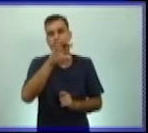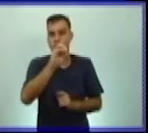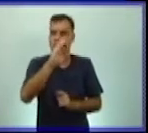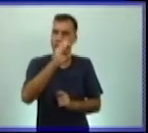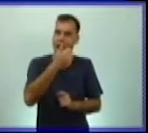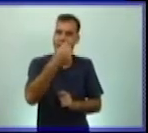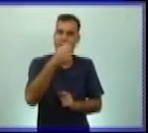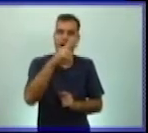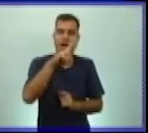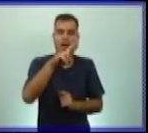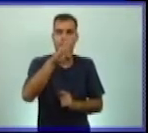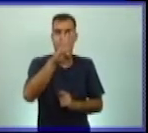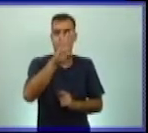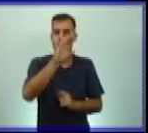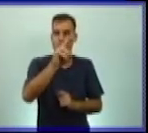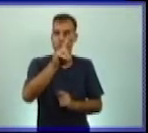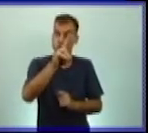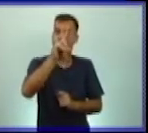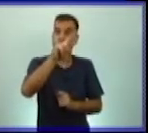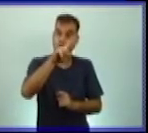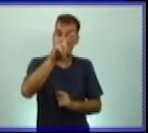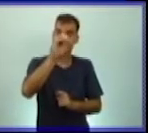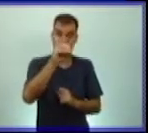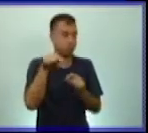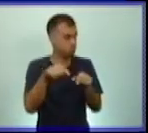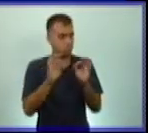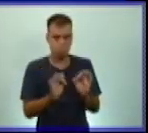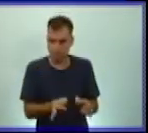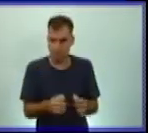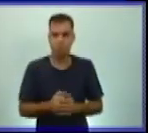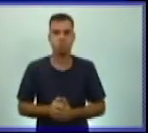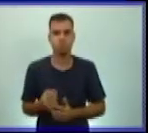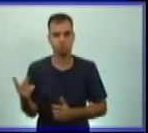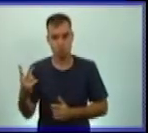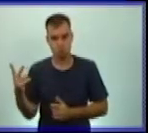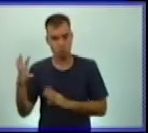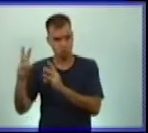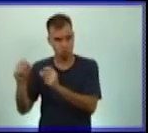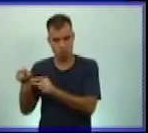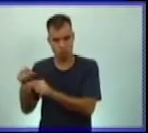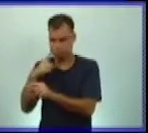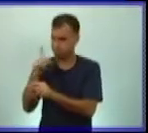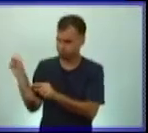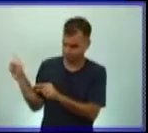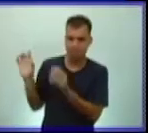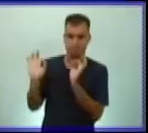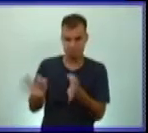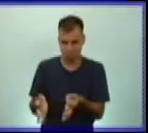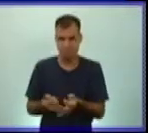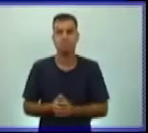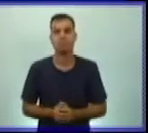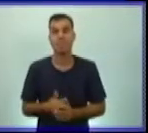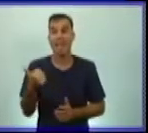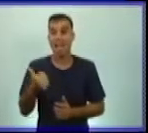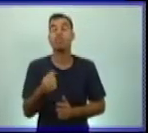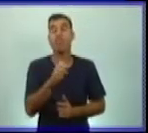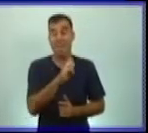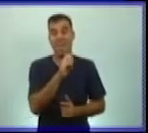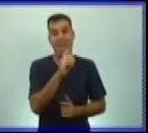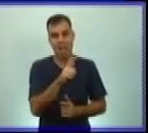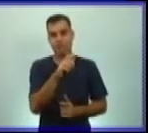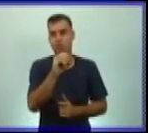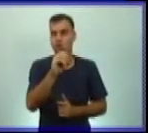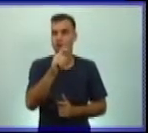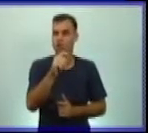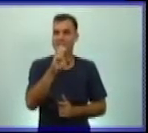siempre dióxido de carbono y vapor de agua. Y también son reacciones exotérmicas, reacciones que liberan